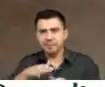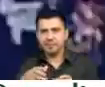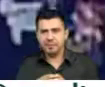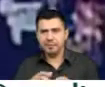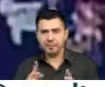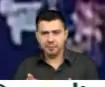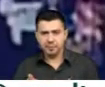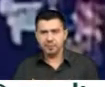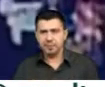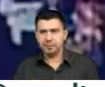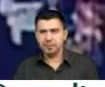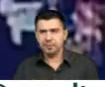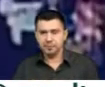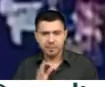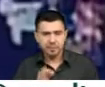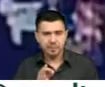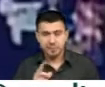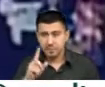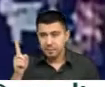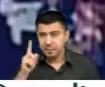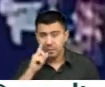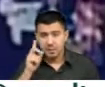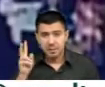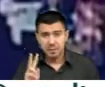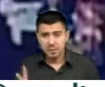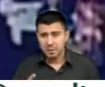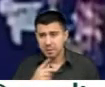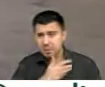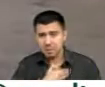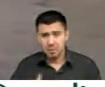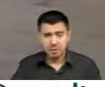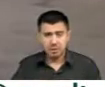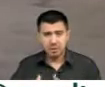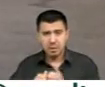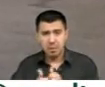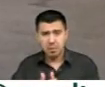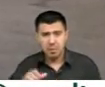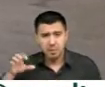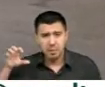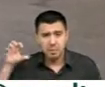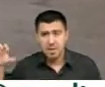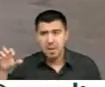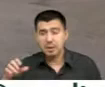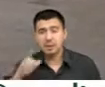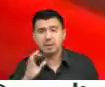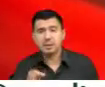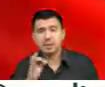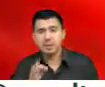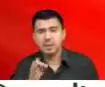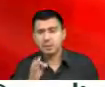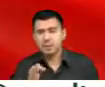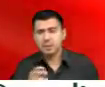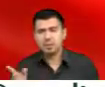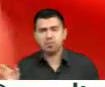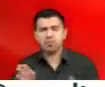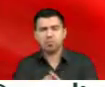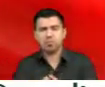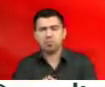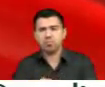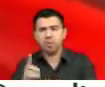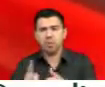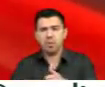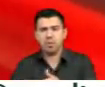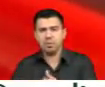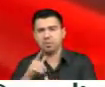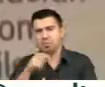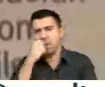habitantes. Cada vez que el presidente de Venezuela tiene un problema en su país, y lo cual es permanente, sale a cerrar fronteras y a hablar de las supuestas